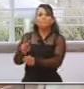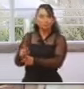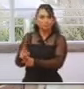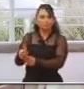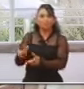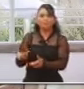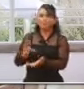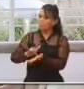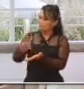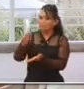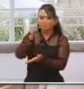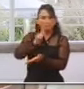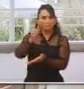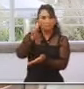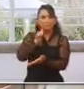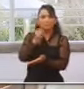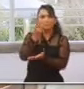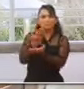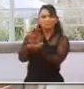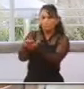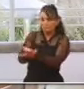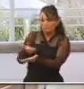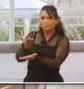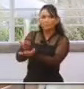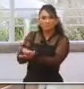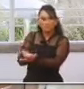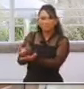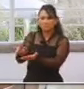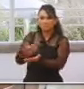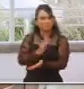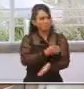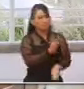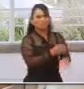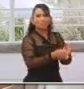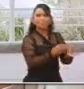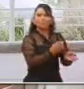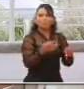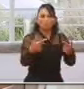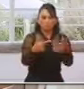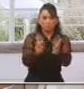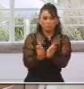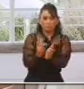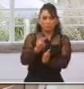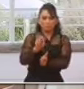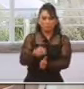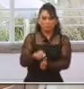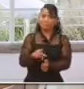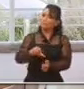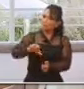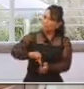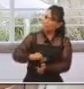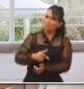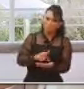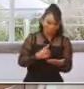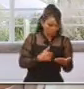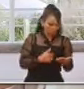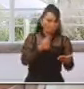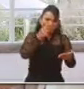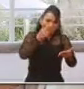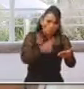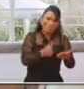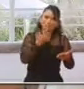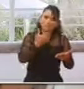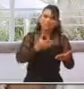Siempre agradecer la recepción de propuestas que hicimos en conjunto desde el PAN y que hoy son tomadas en cuenta en la Secretaría del